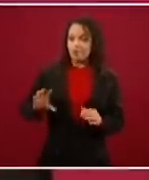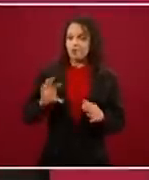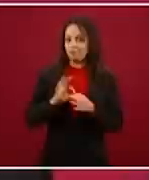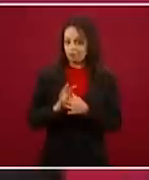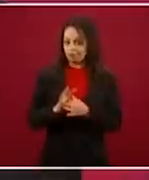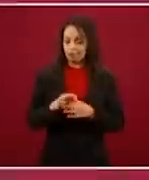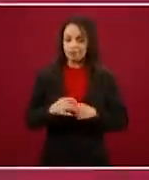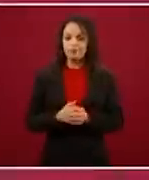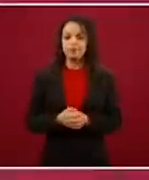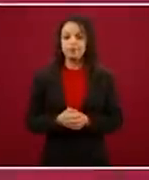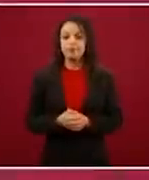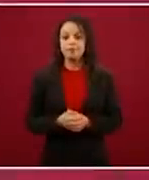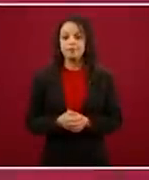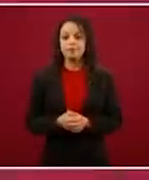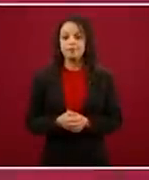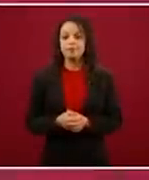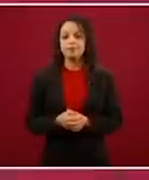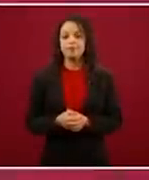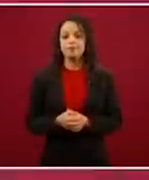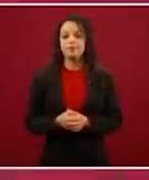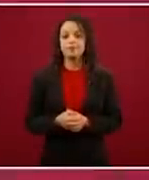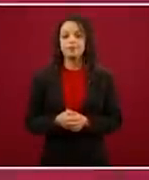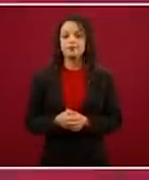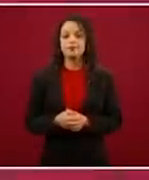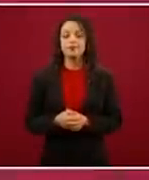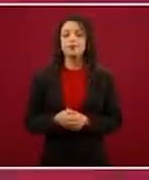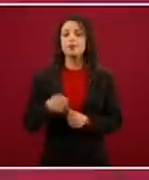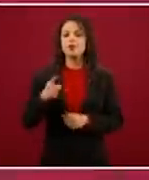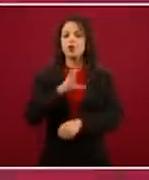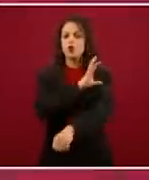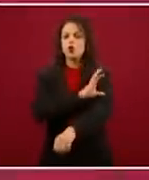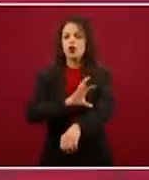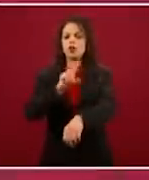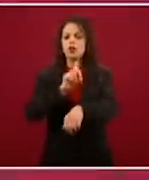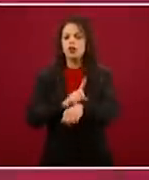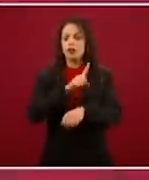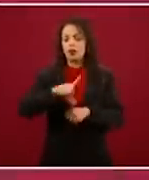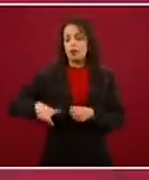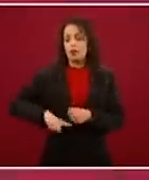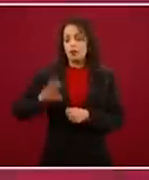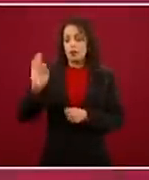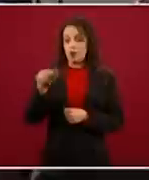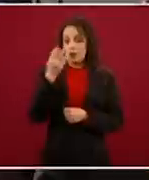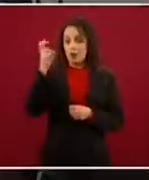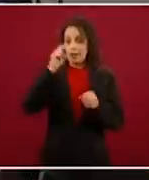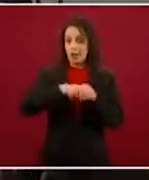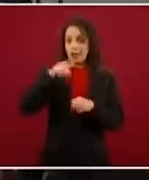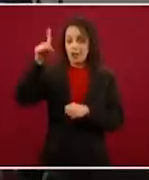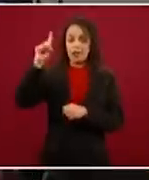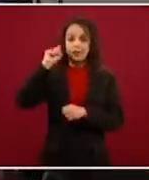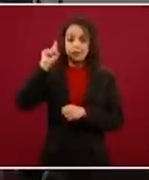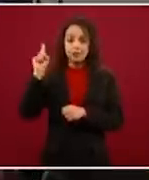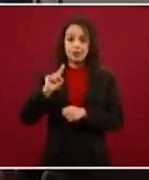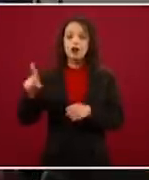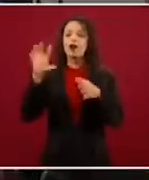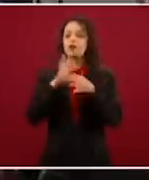Por cierto, va a hablar la coordinadora del gobierno federal en Zacatecas, que es mujer.